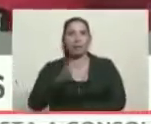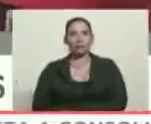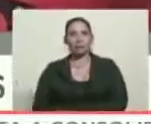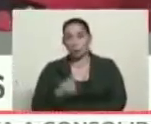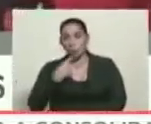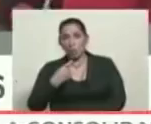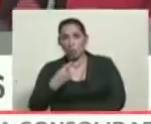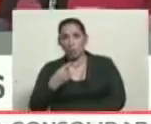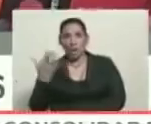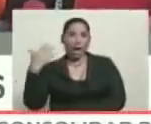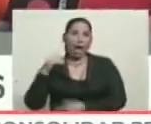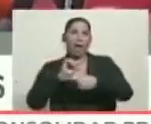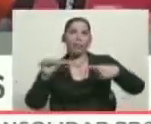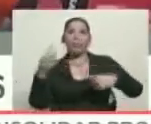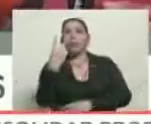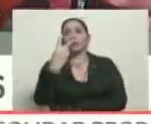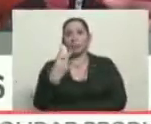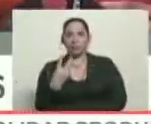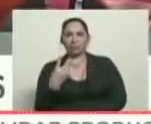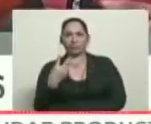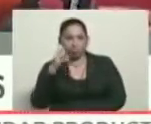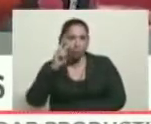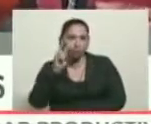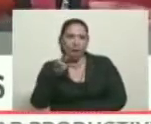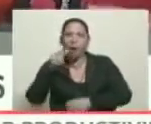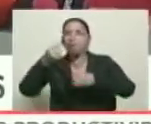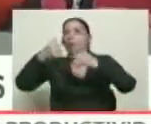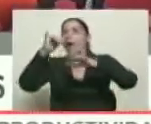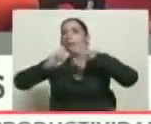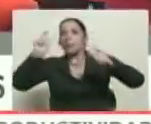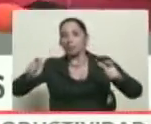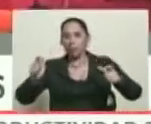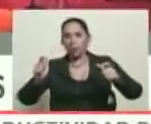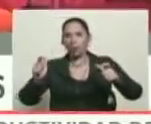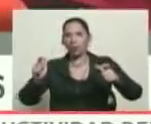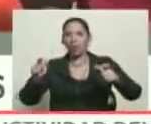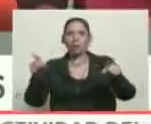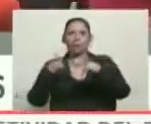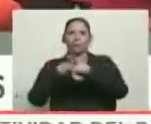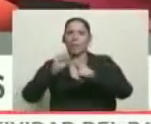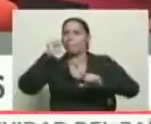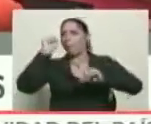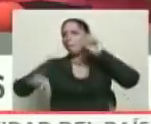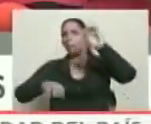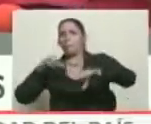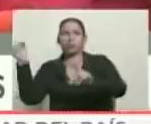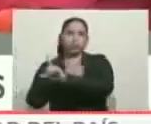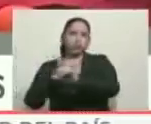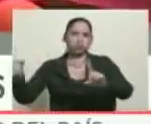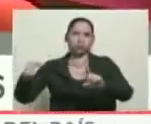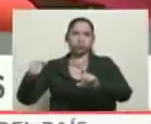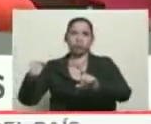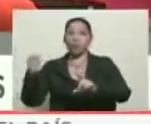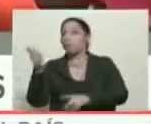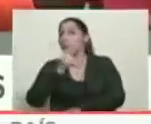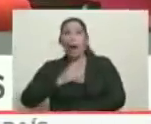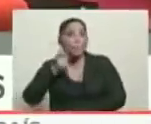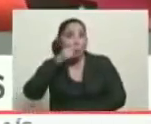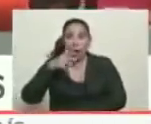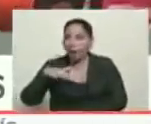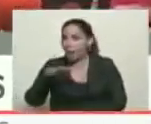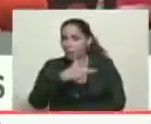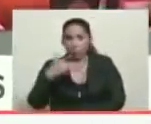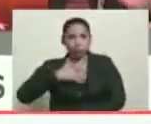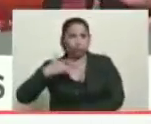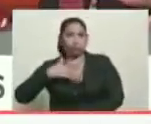semana. Vean cuánta gente movieron hoy en Caracas. Ahí están confinados al guarimberismo, confinados a la violencia porque no tienen pueblo. No